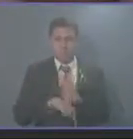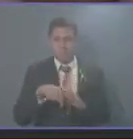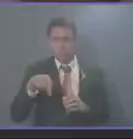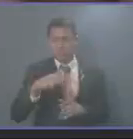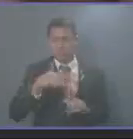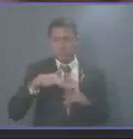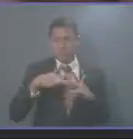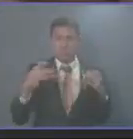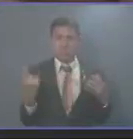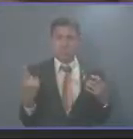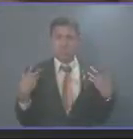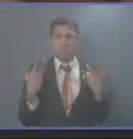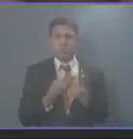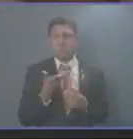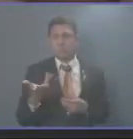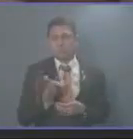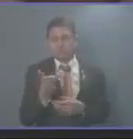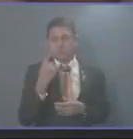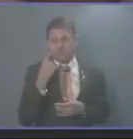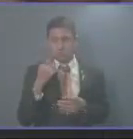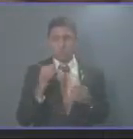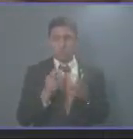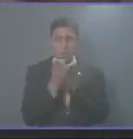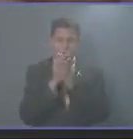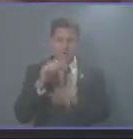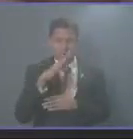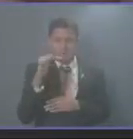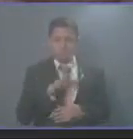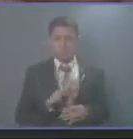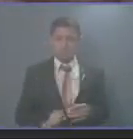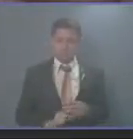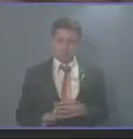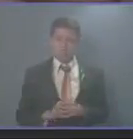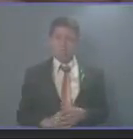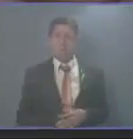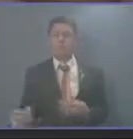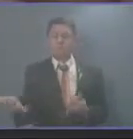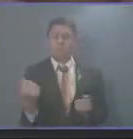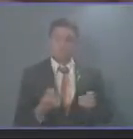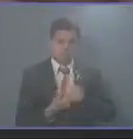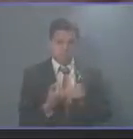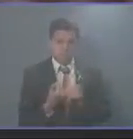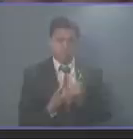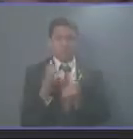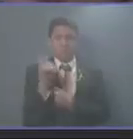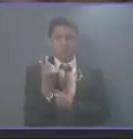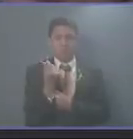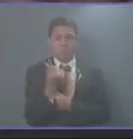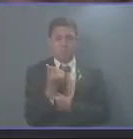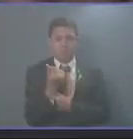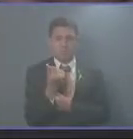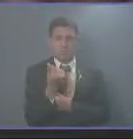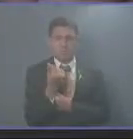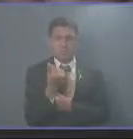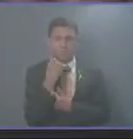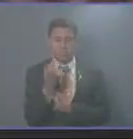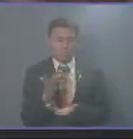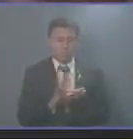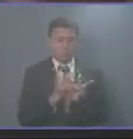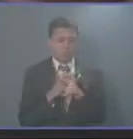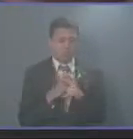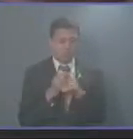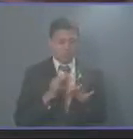las regiones de mayor contaminación de agua de nuestro país, proveyendo recursos hídricos que han